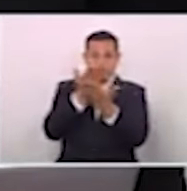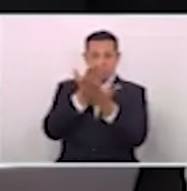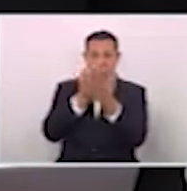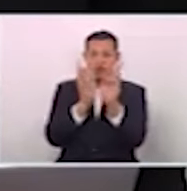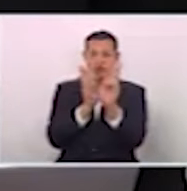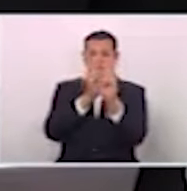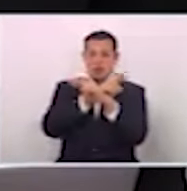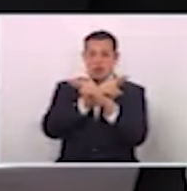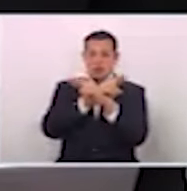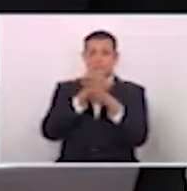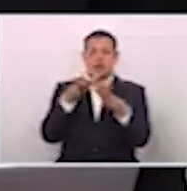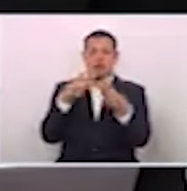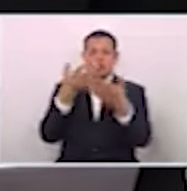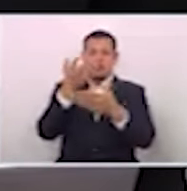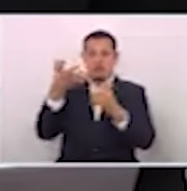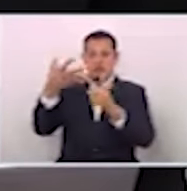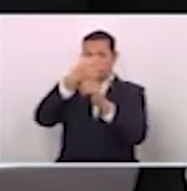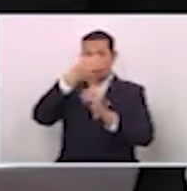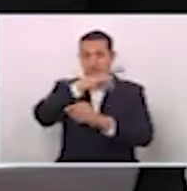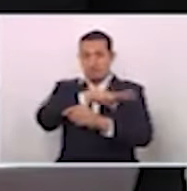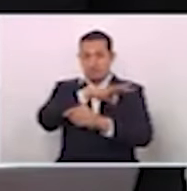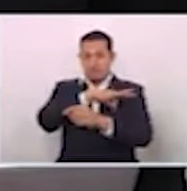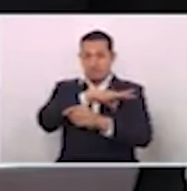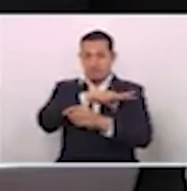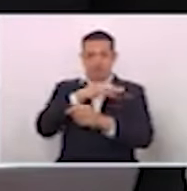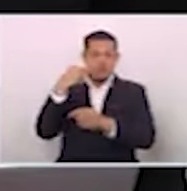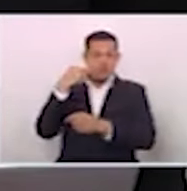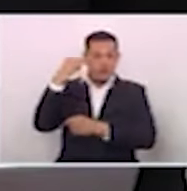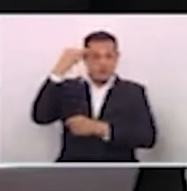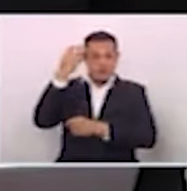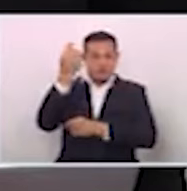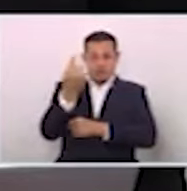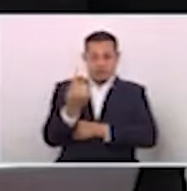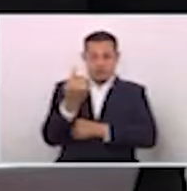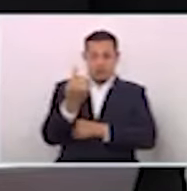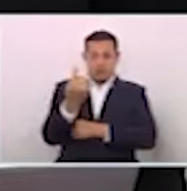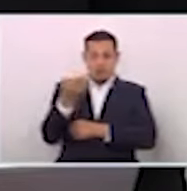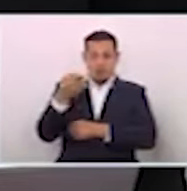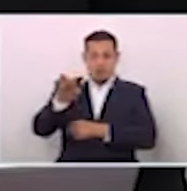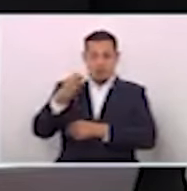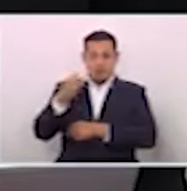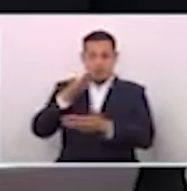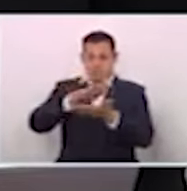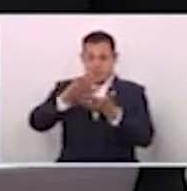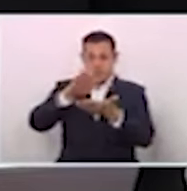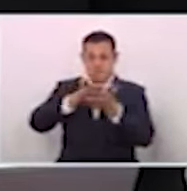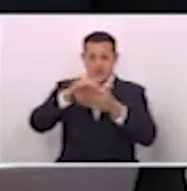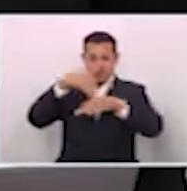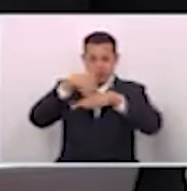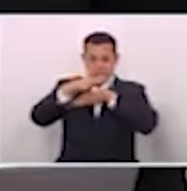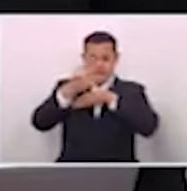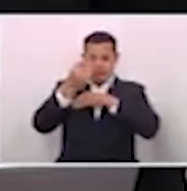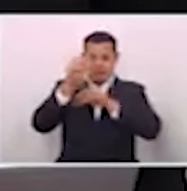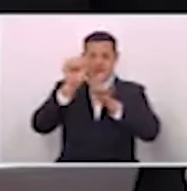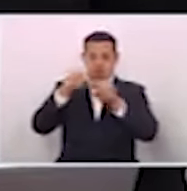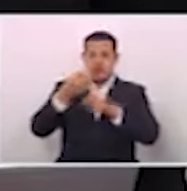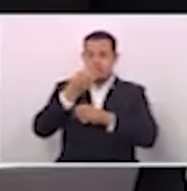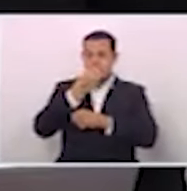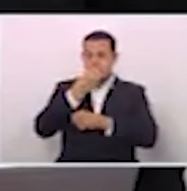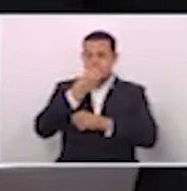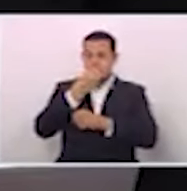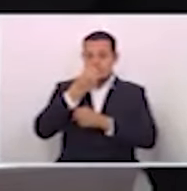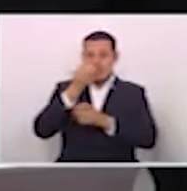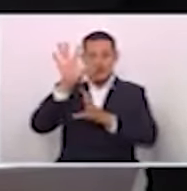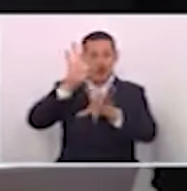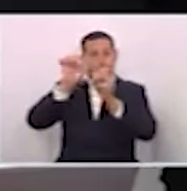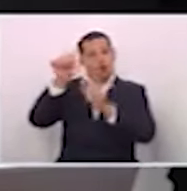reforma que viene a beneficiar a esas grandes mayorías que utilizan sus remesas para poder consumir y en